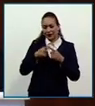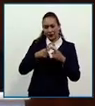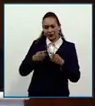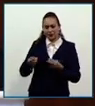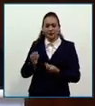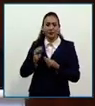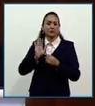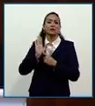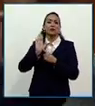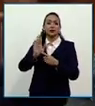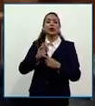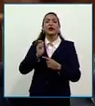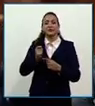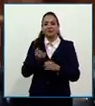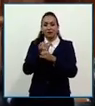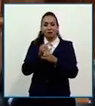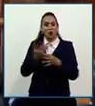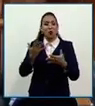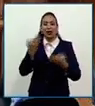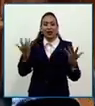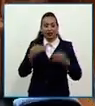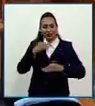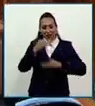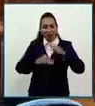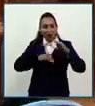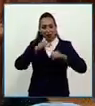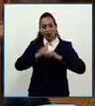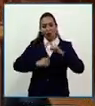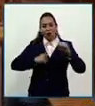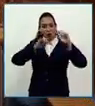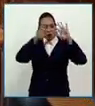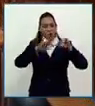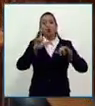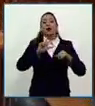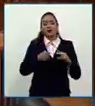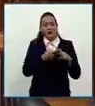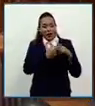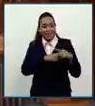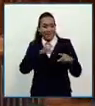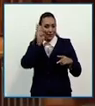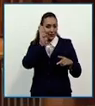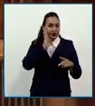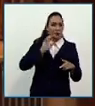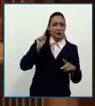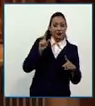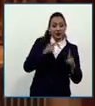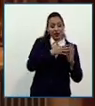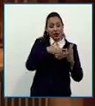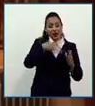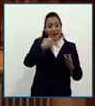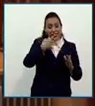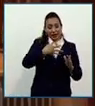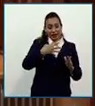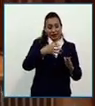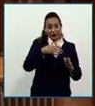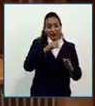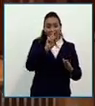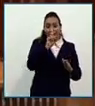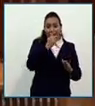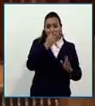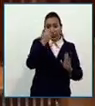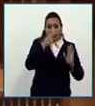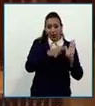segundo ejercicio de rendición de cuentas que realiza desde que fue nombrada ministra de la Suprema Corte el 14 de diciembre